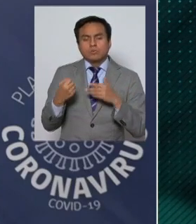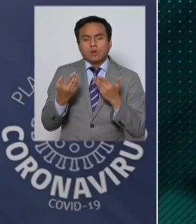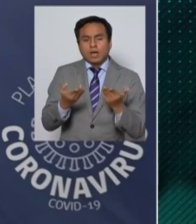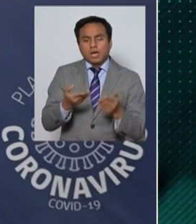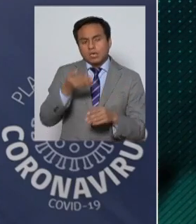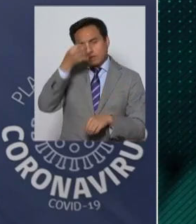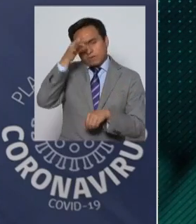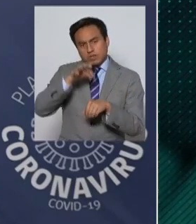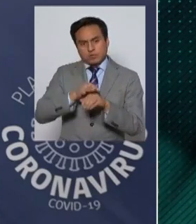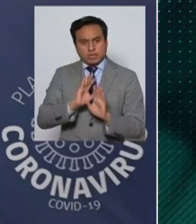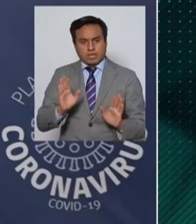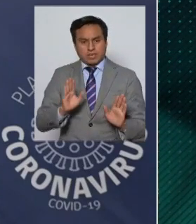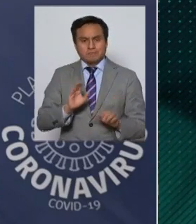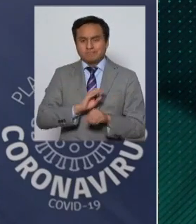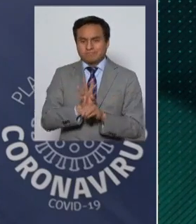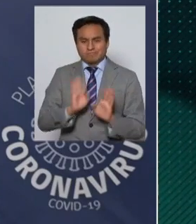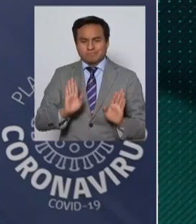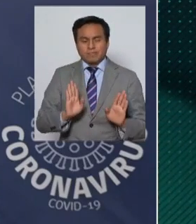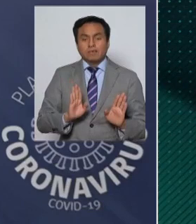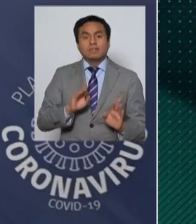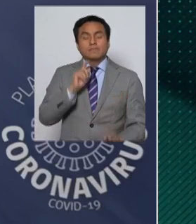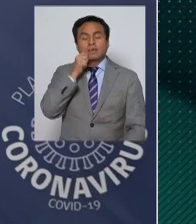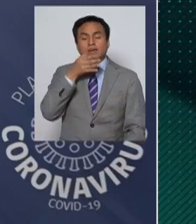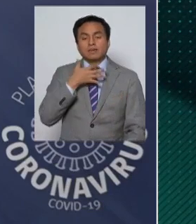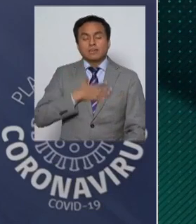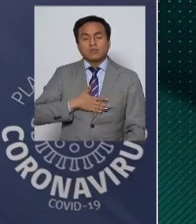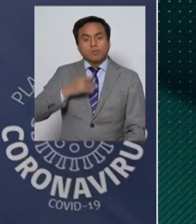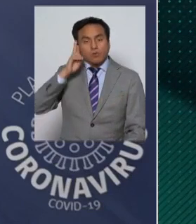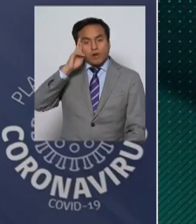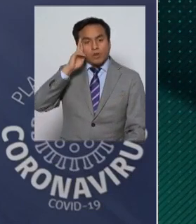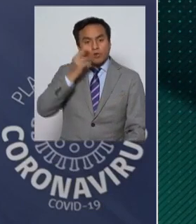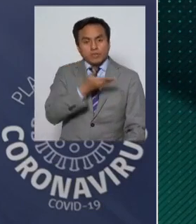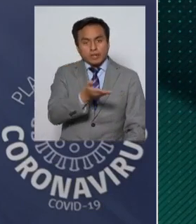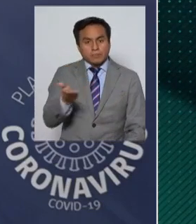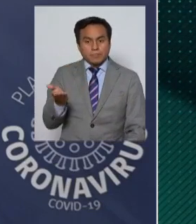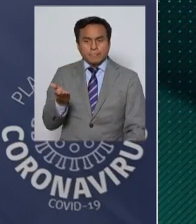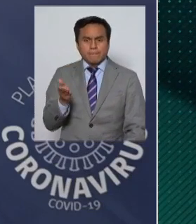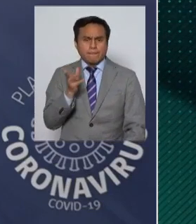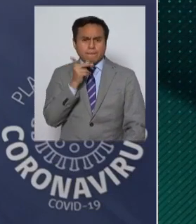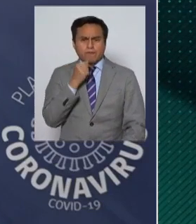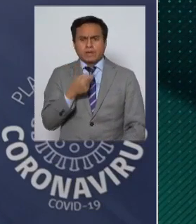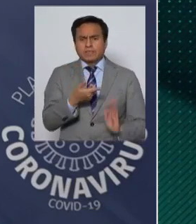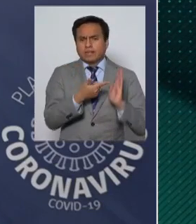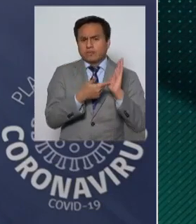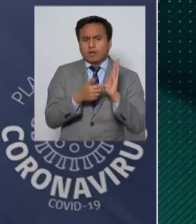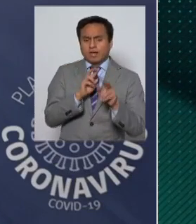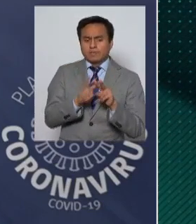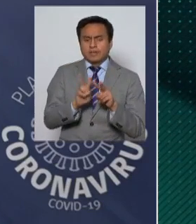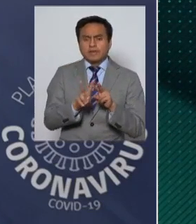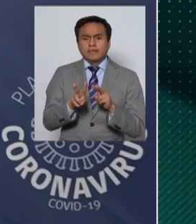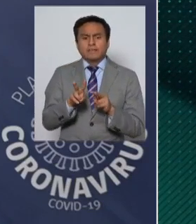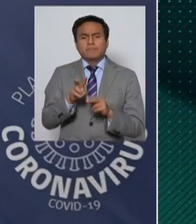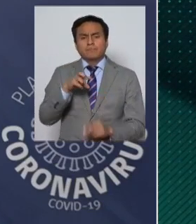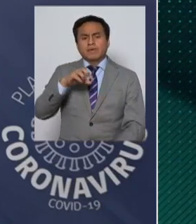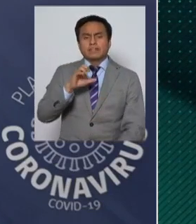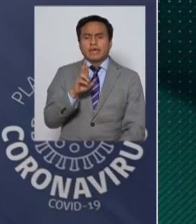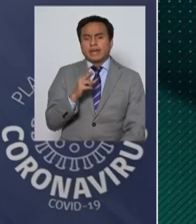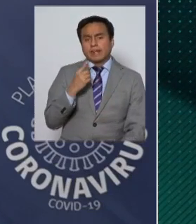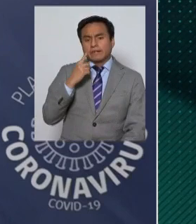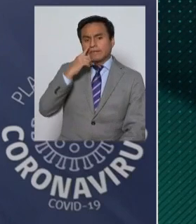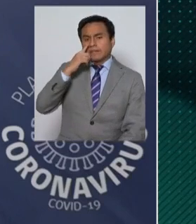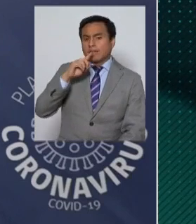no ha cursado una infección. De manera tal que, quiero recordar, no hay indicación de hacer un examen de PCR